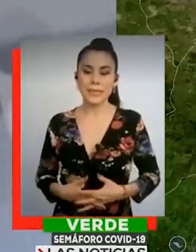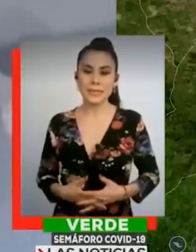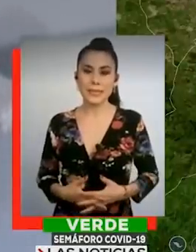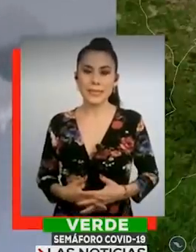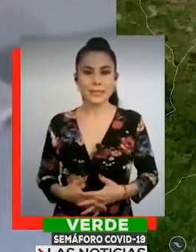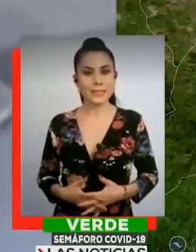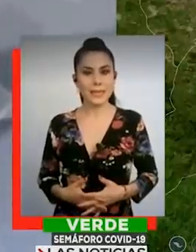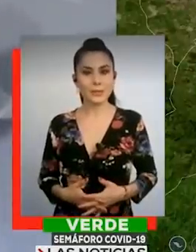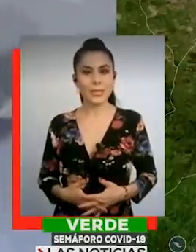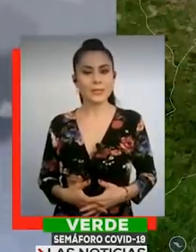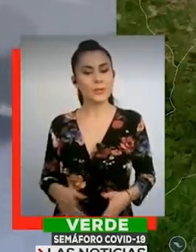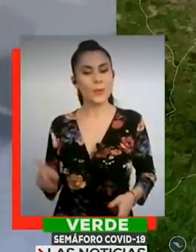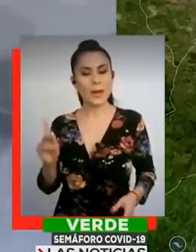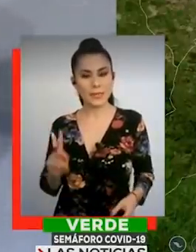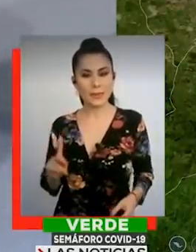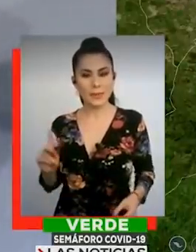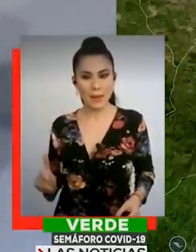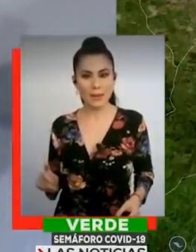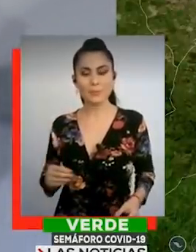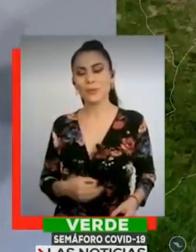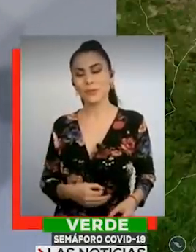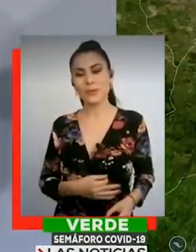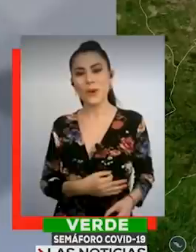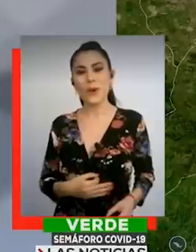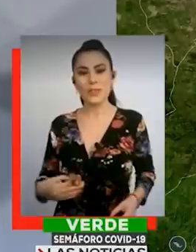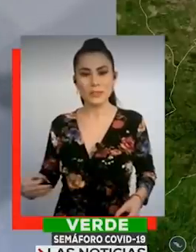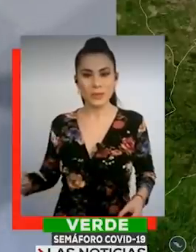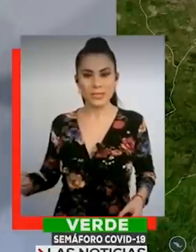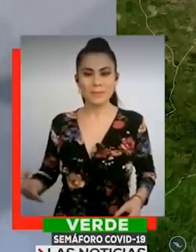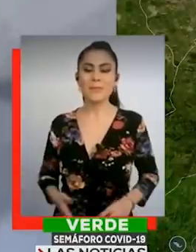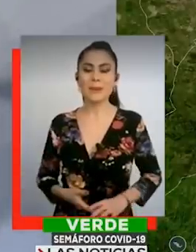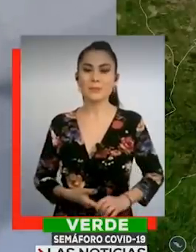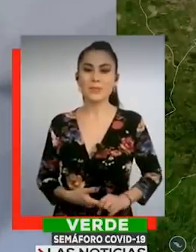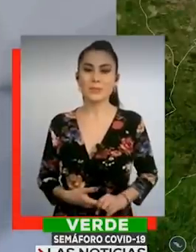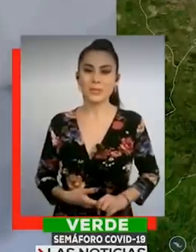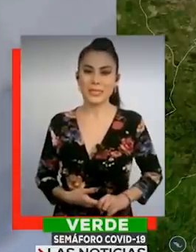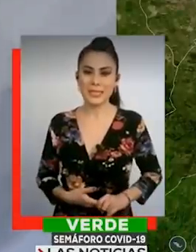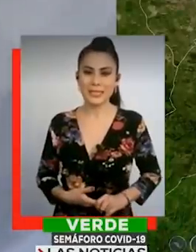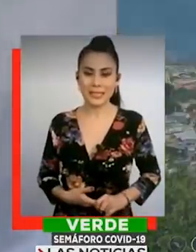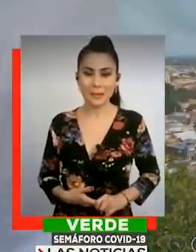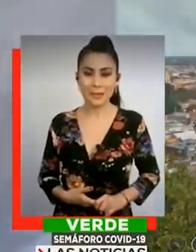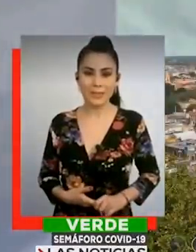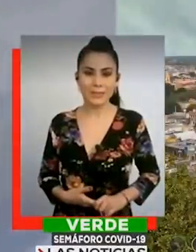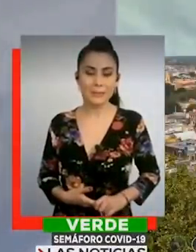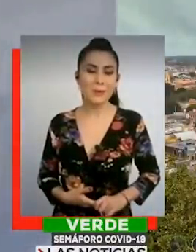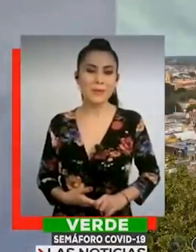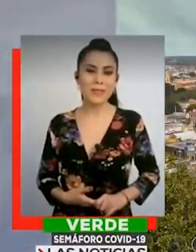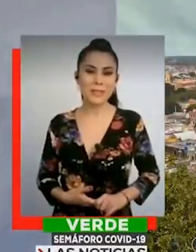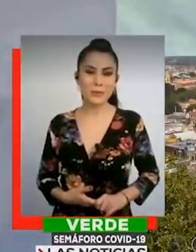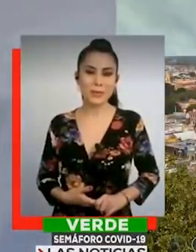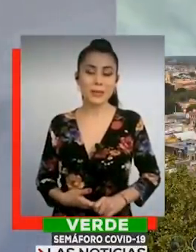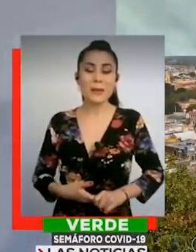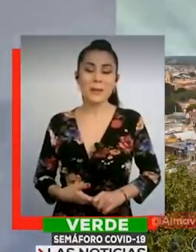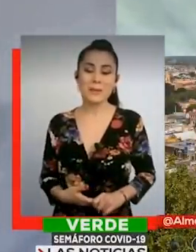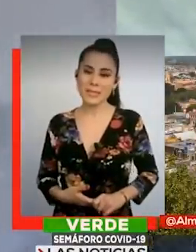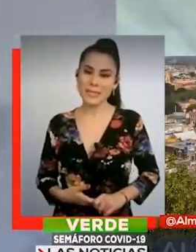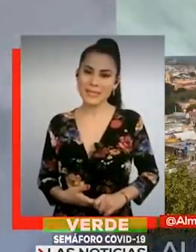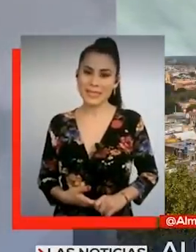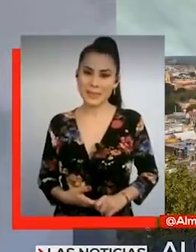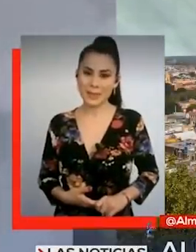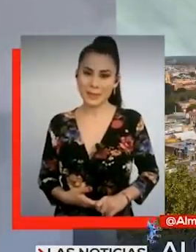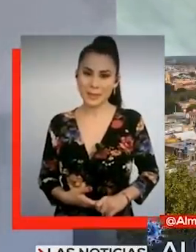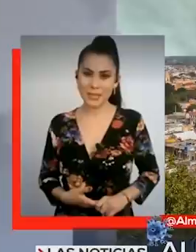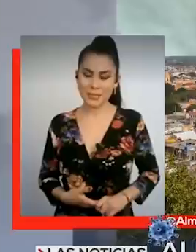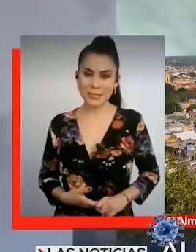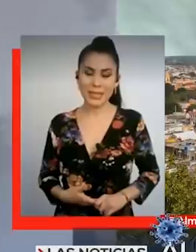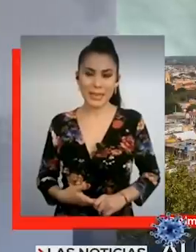y la misma de 15 a 16 grados celsius no guarden el paraguas pronóstico de lluvias también para los próximos tres días aquí pronóstico tiempo mi cuenta en 'twitter' para unas